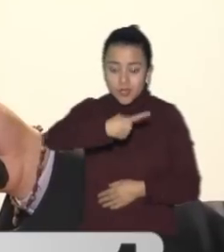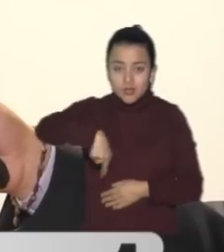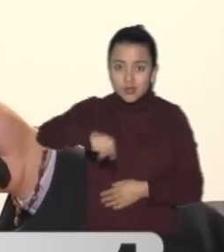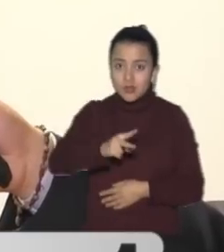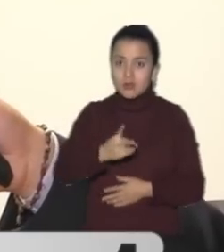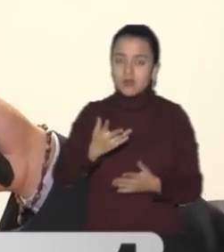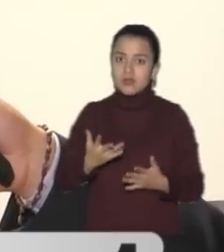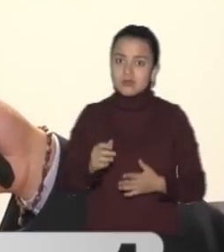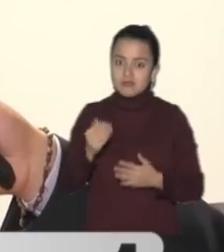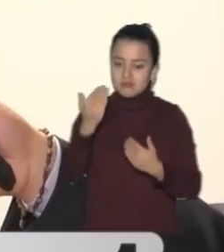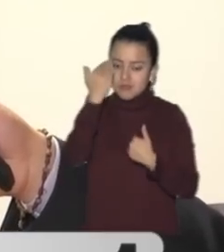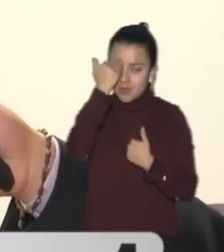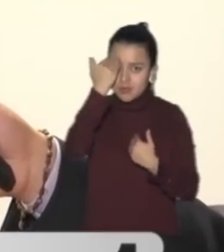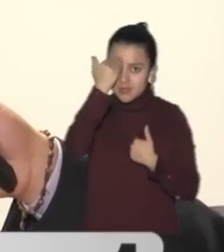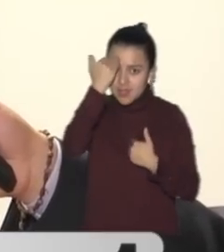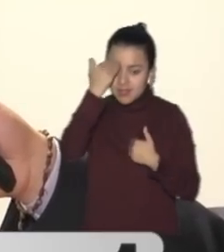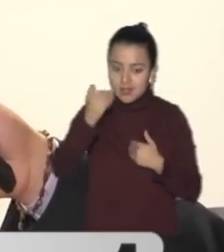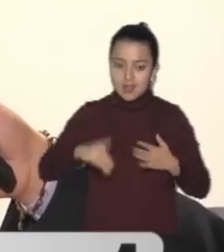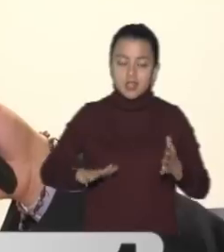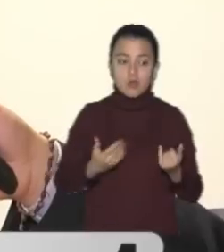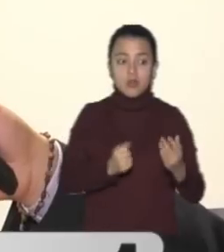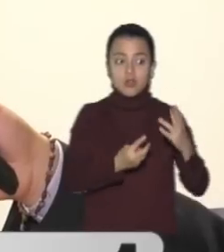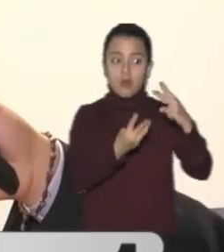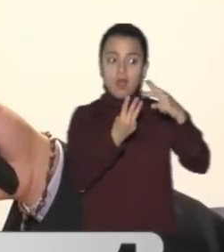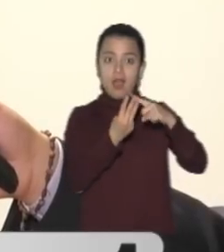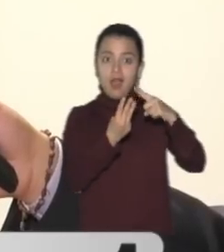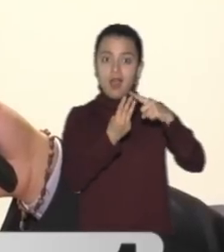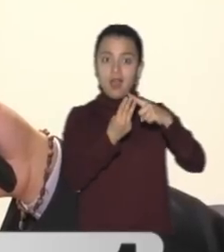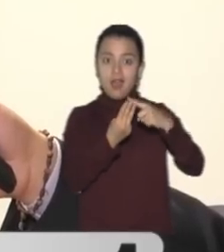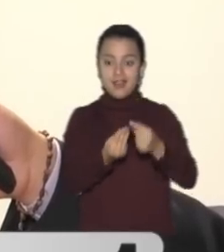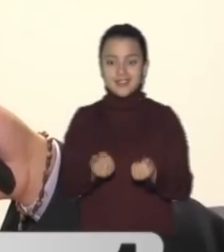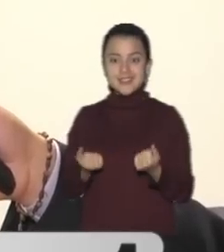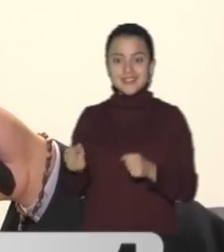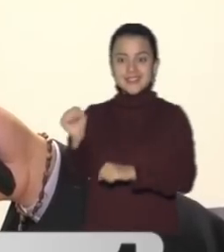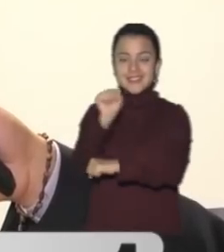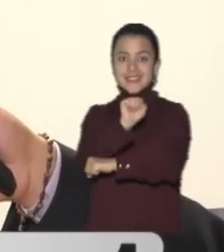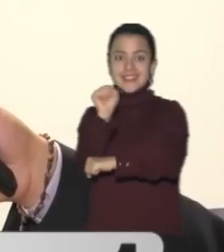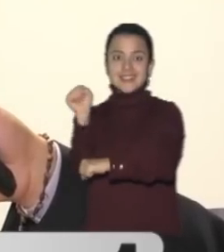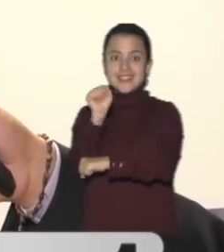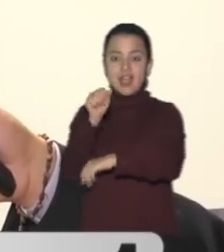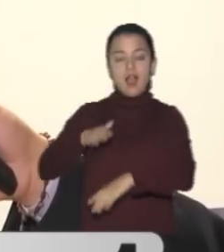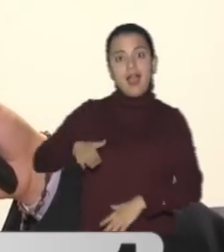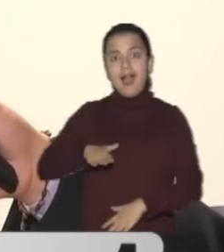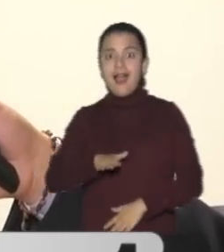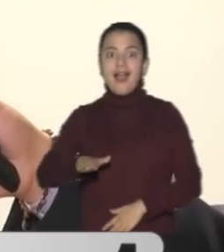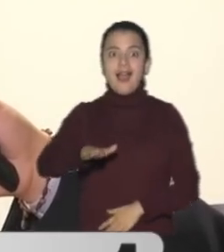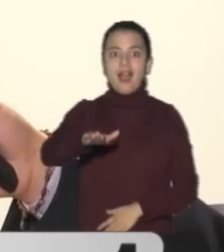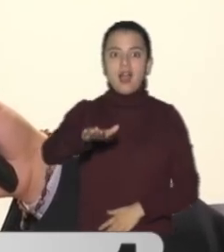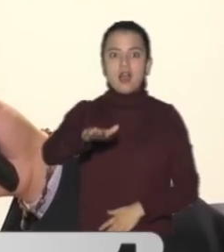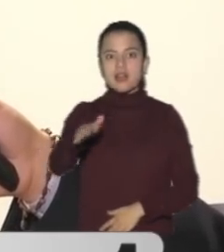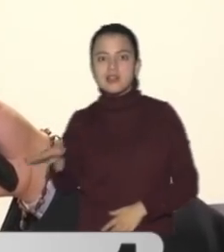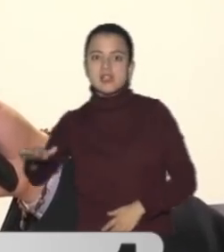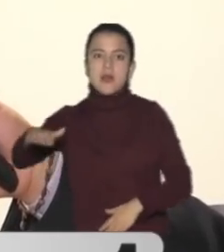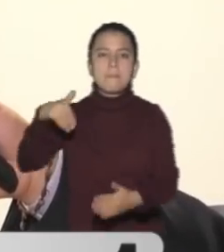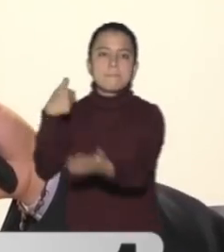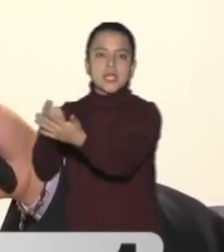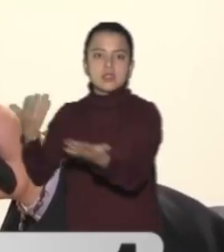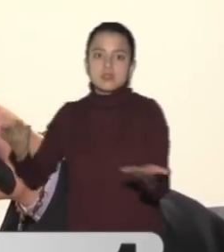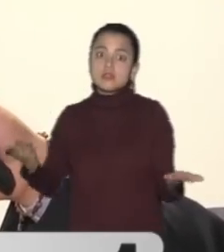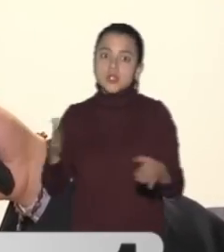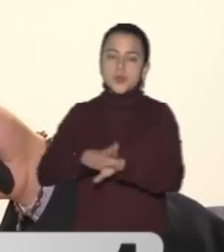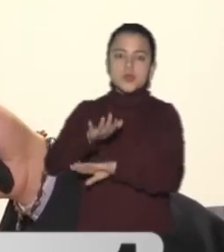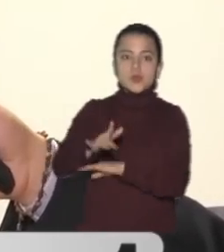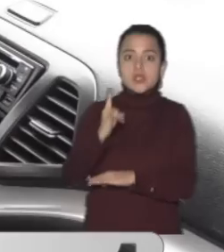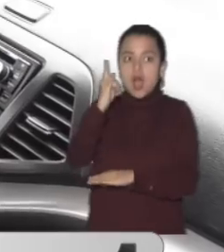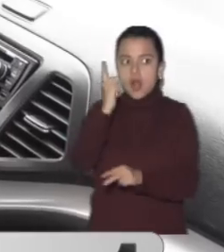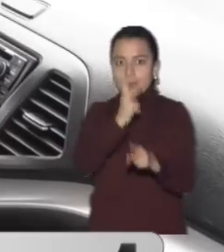accede a una licencia de conducción cuando no ha tenido una formación teórica y técnica pone en peligro la integridad de todos quienes utilizamos